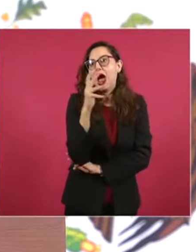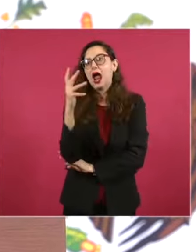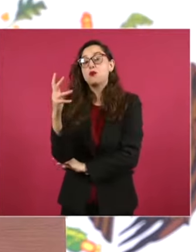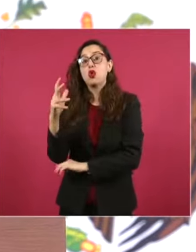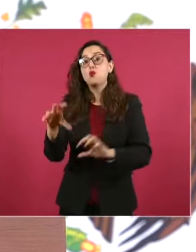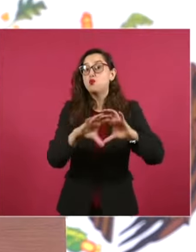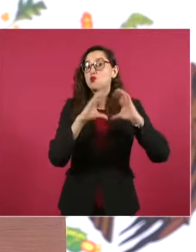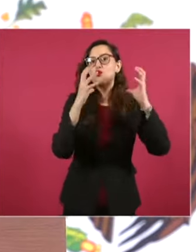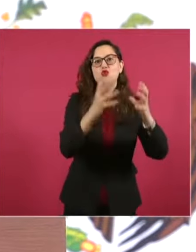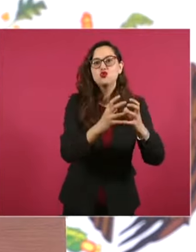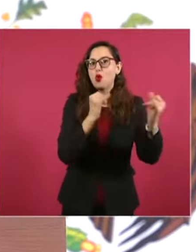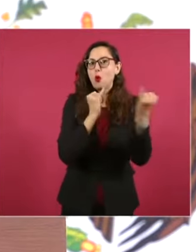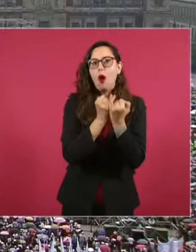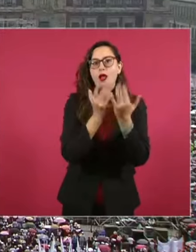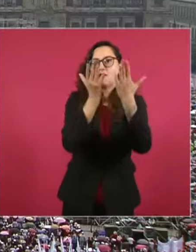importante del mundo.